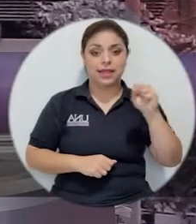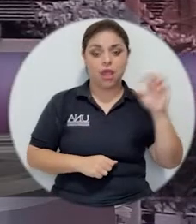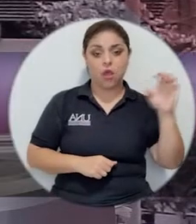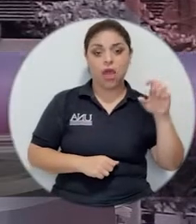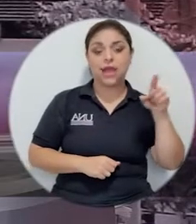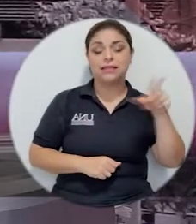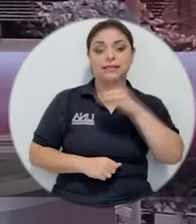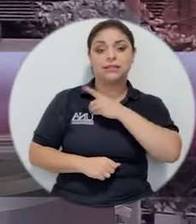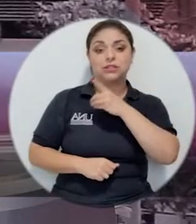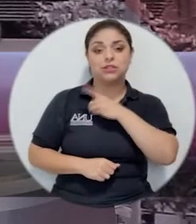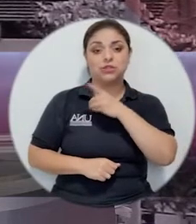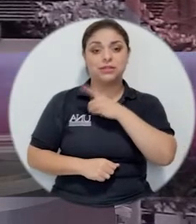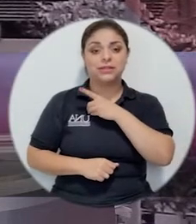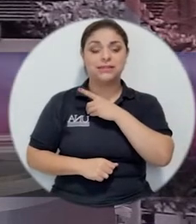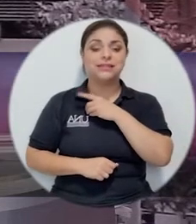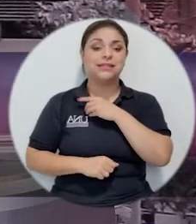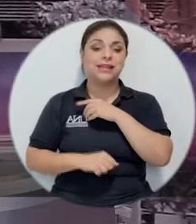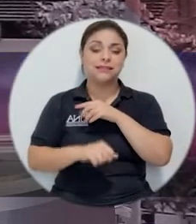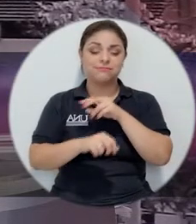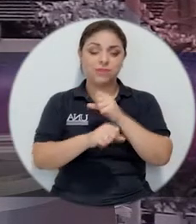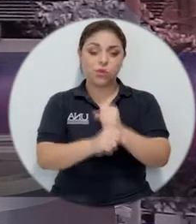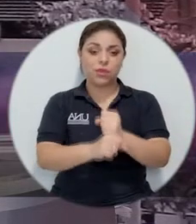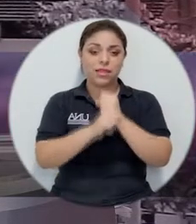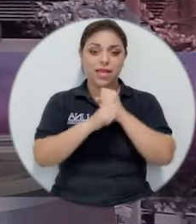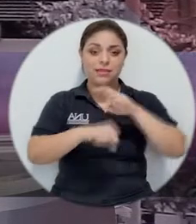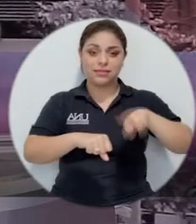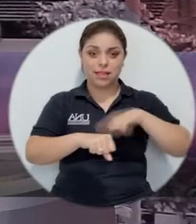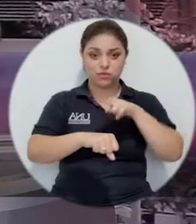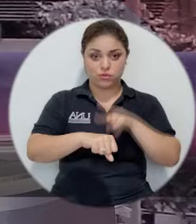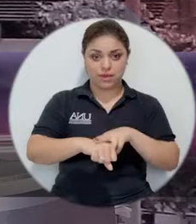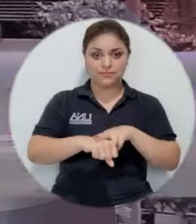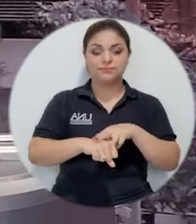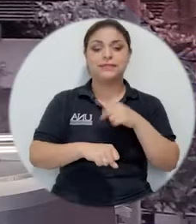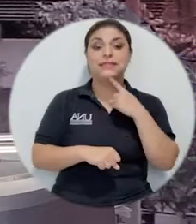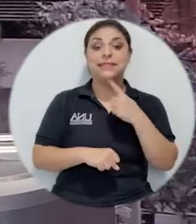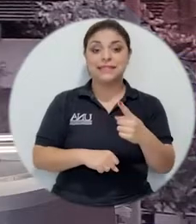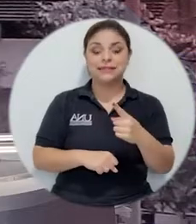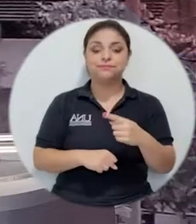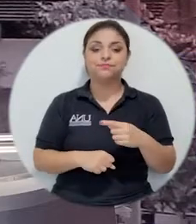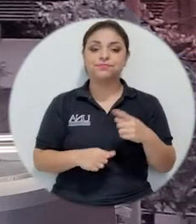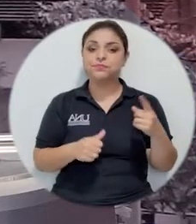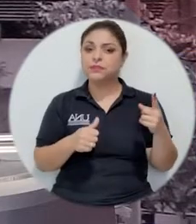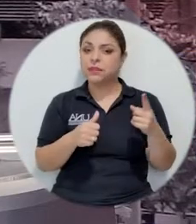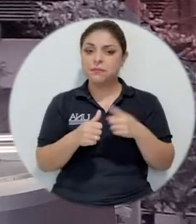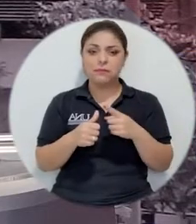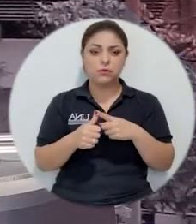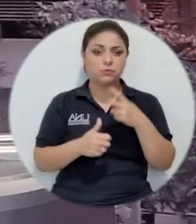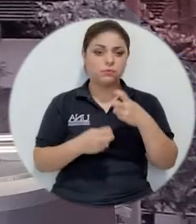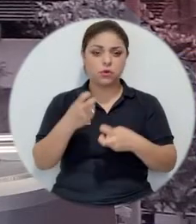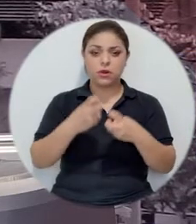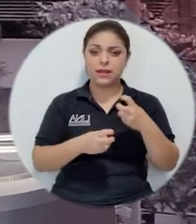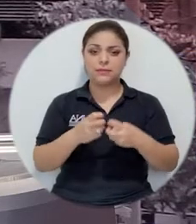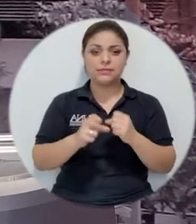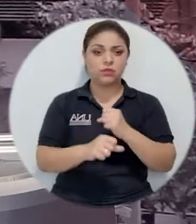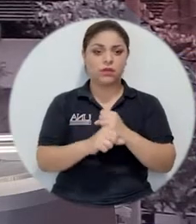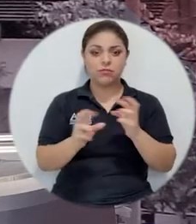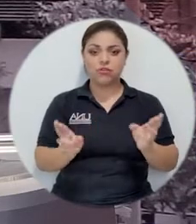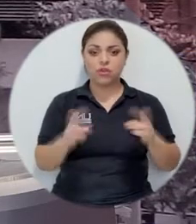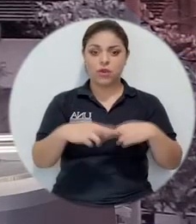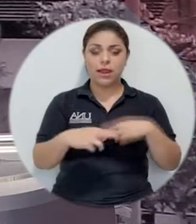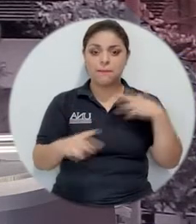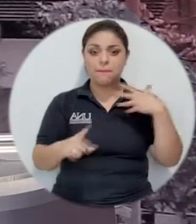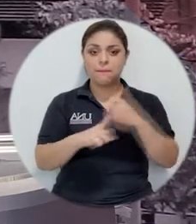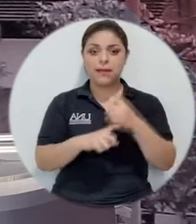Inteligencia y Seguridad Nacional. Él enumeró para una mirada los principales problemas de seguridad regional que impactan a Costa Rica y